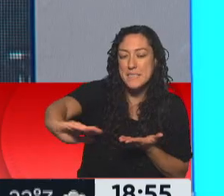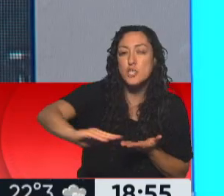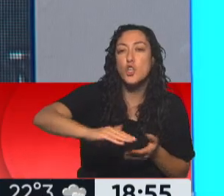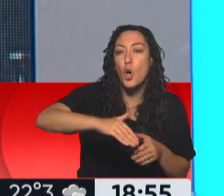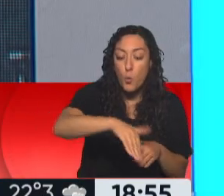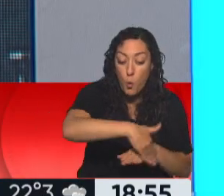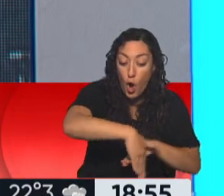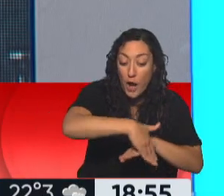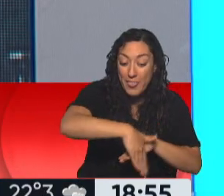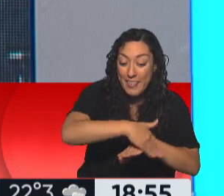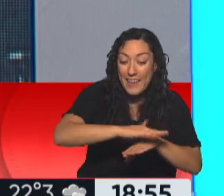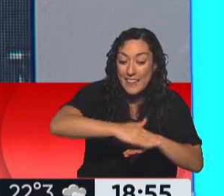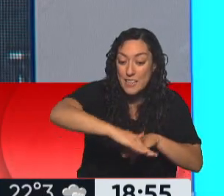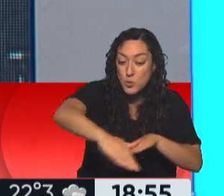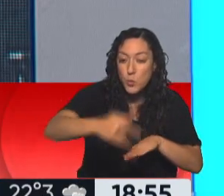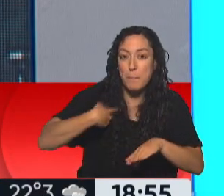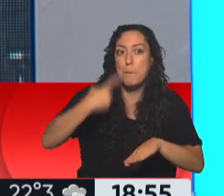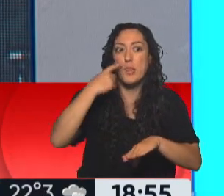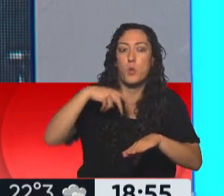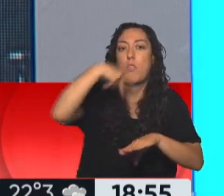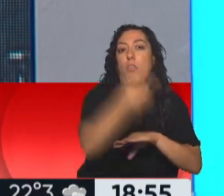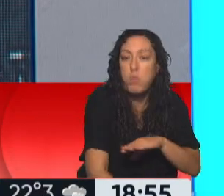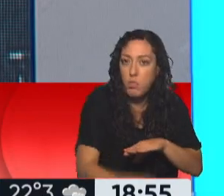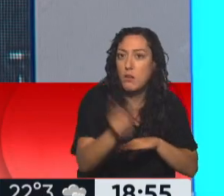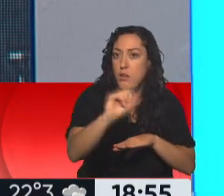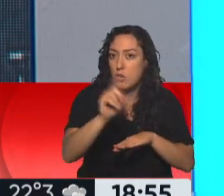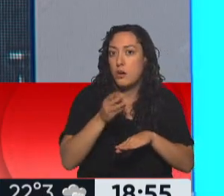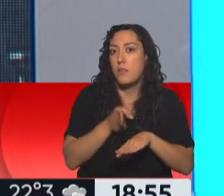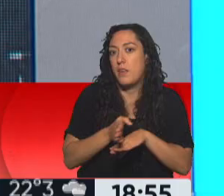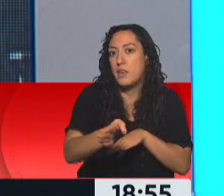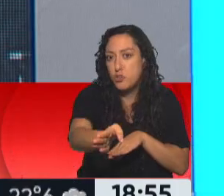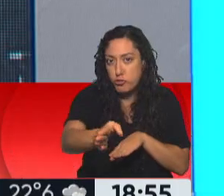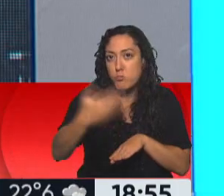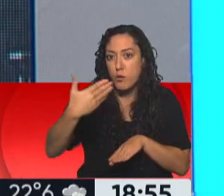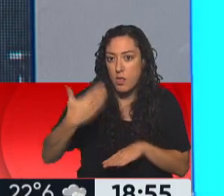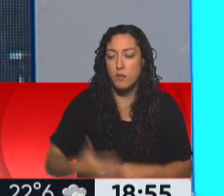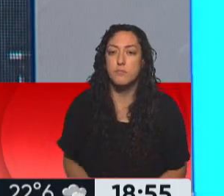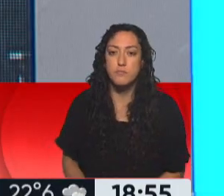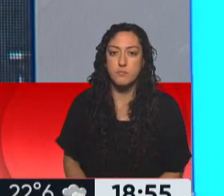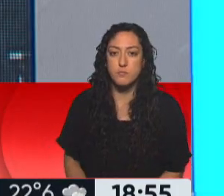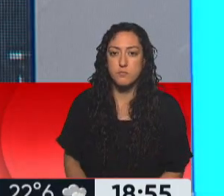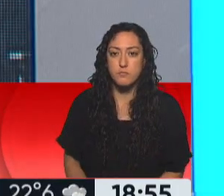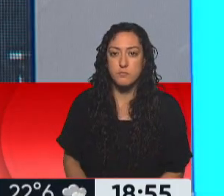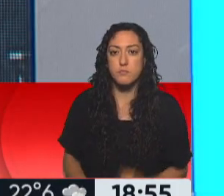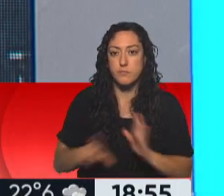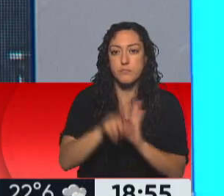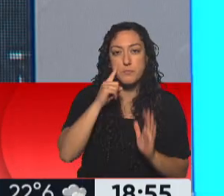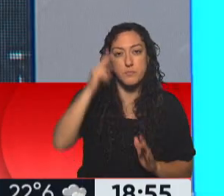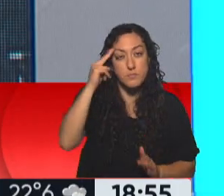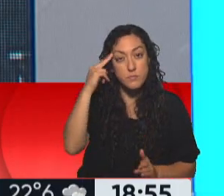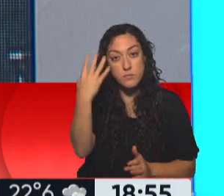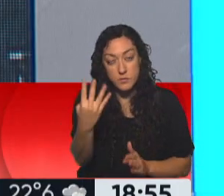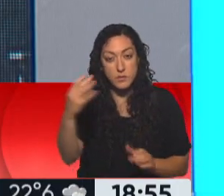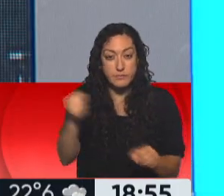texturas, que eso nos permite a las personas con discapacidad visual seguir los caminos. Bueno, esta ley es del 94,